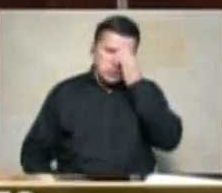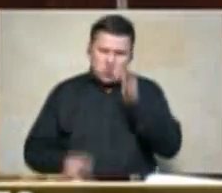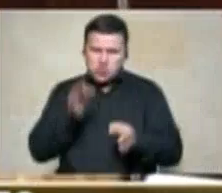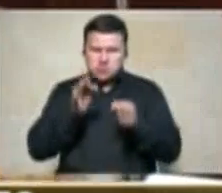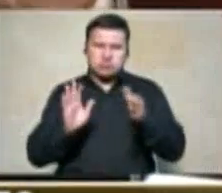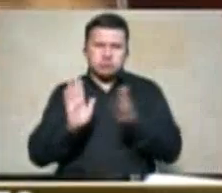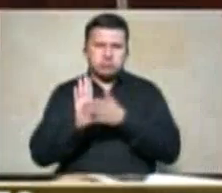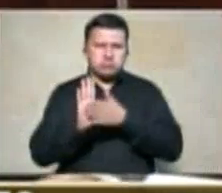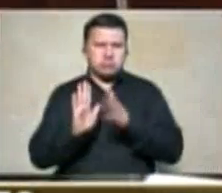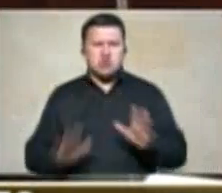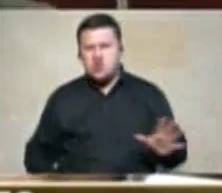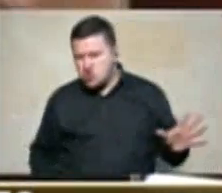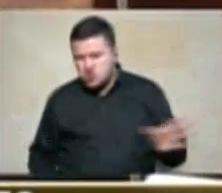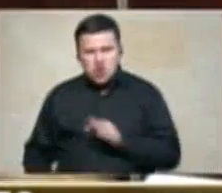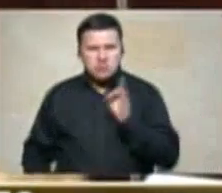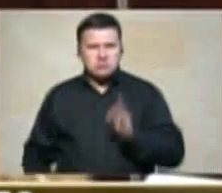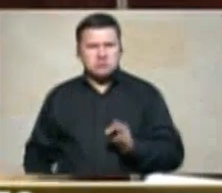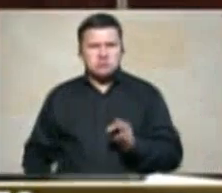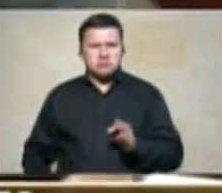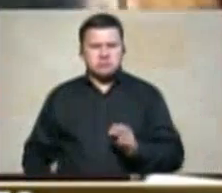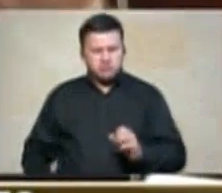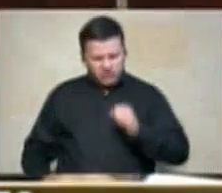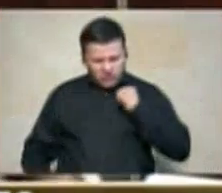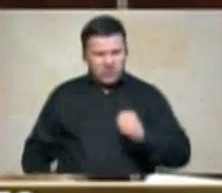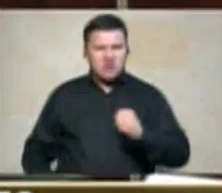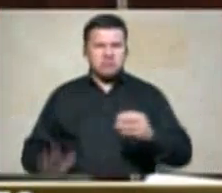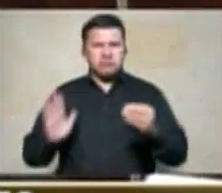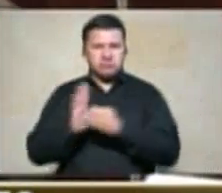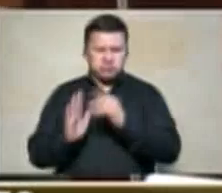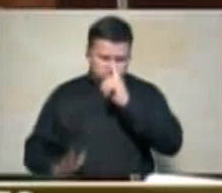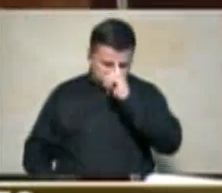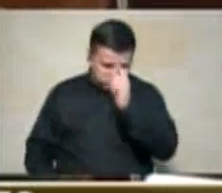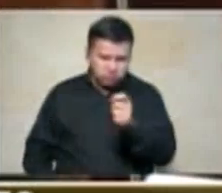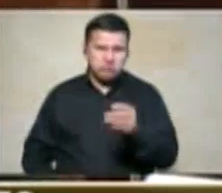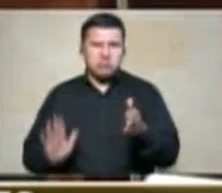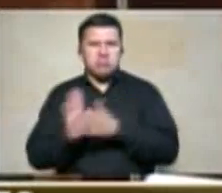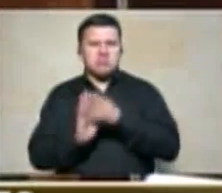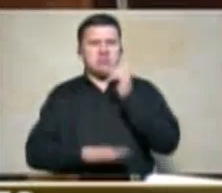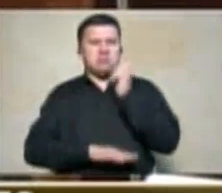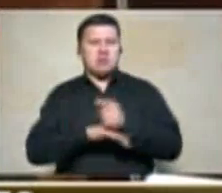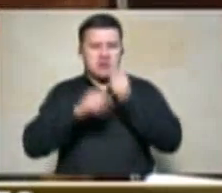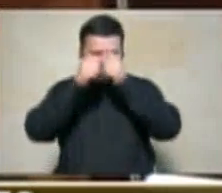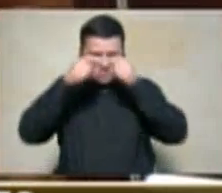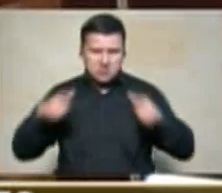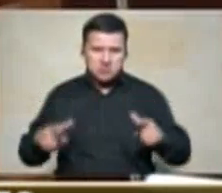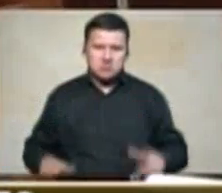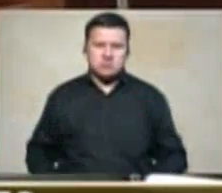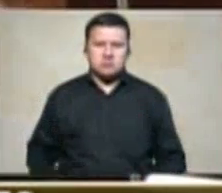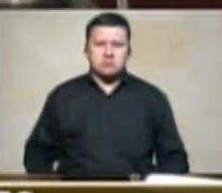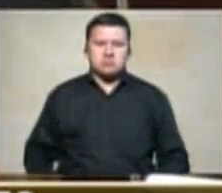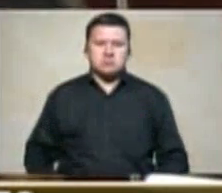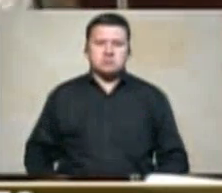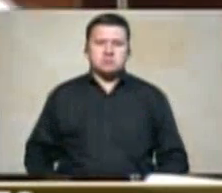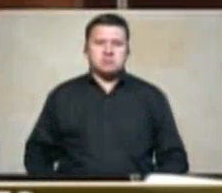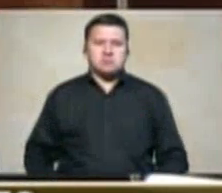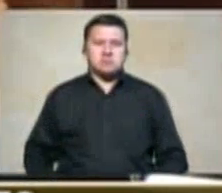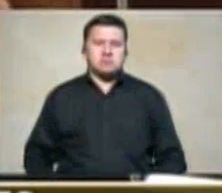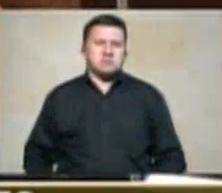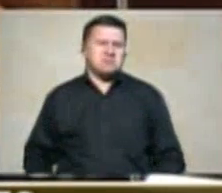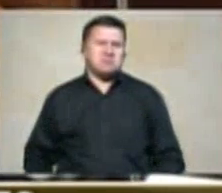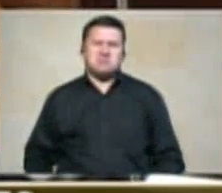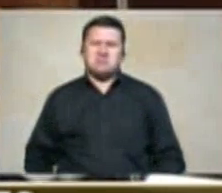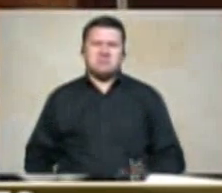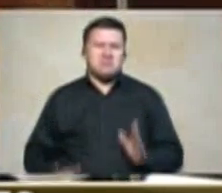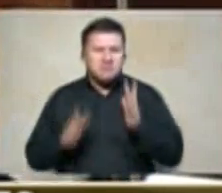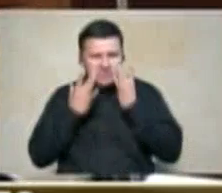con majestad y con autoridad del Estado. Hay un rompimiento grande, hay una gran